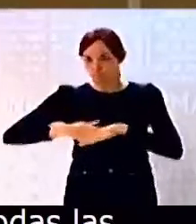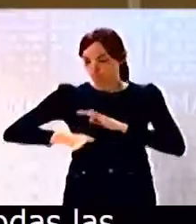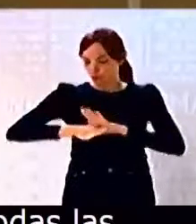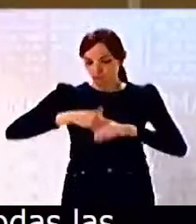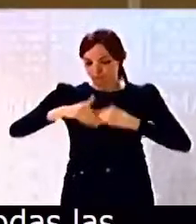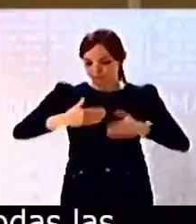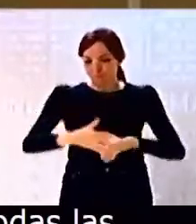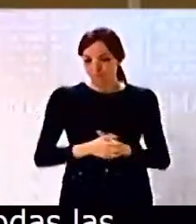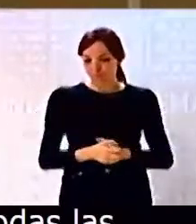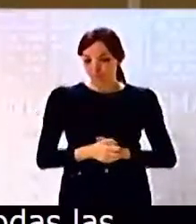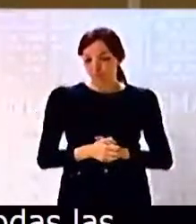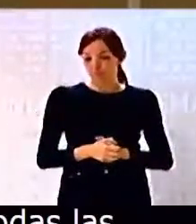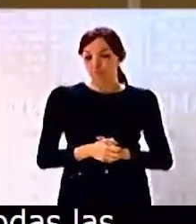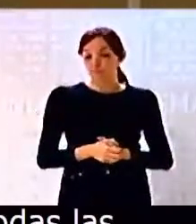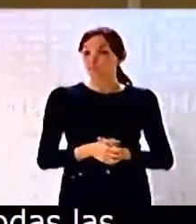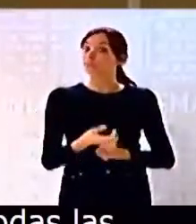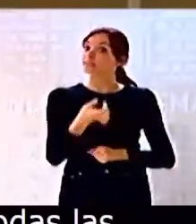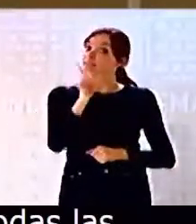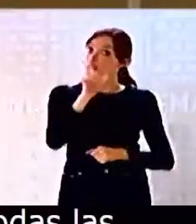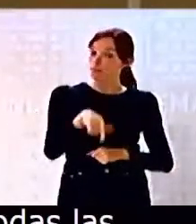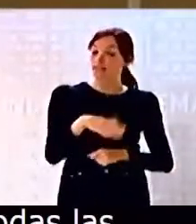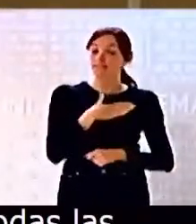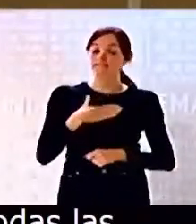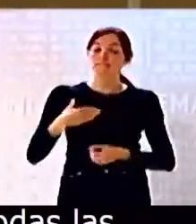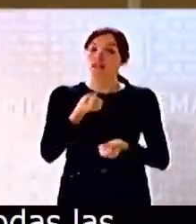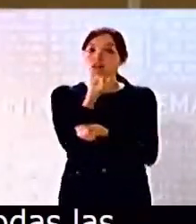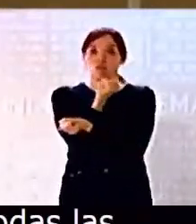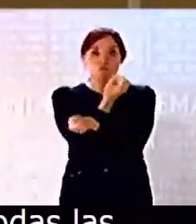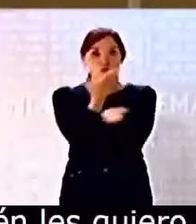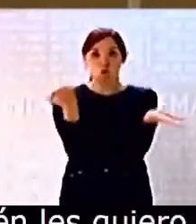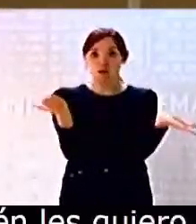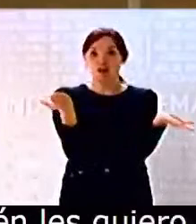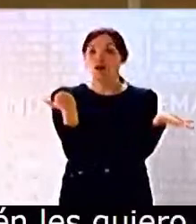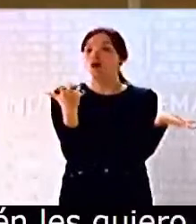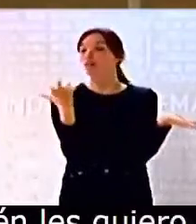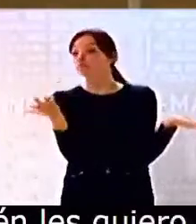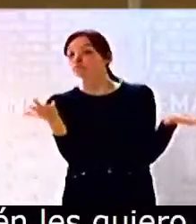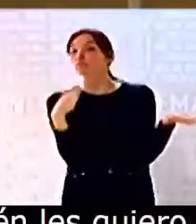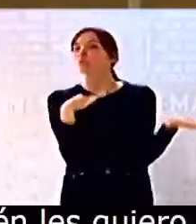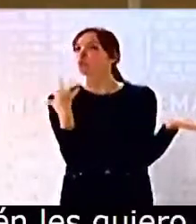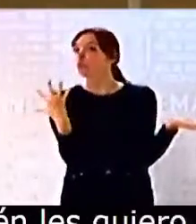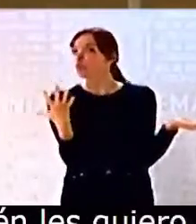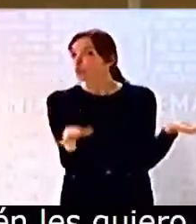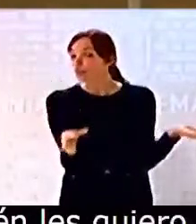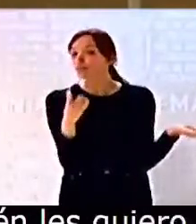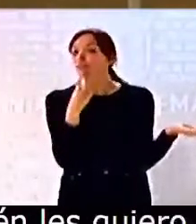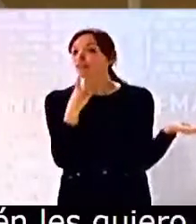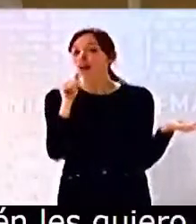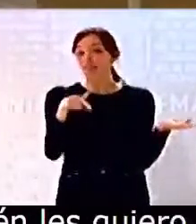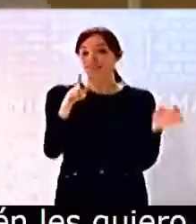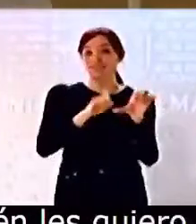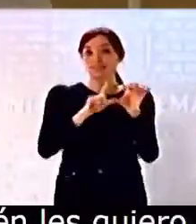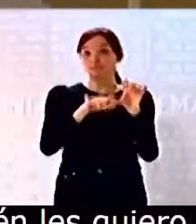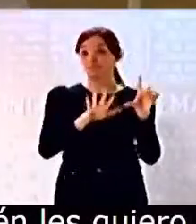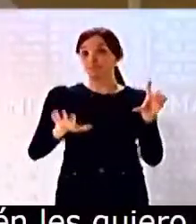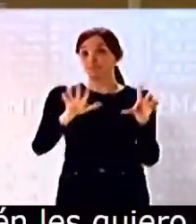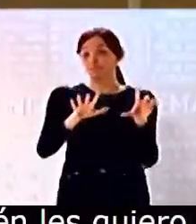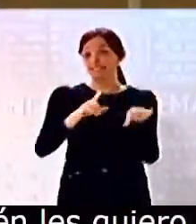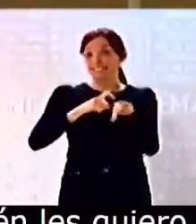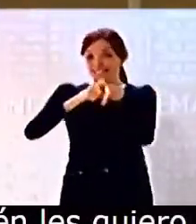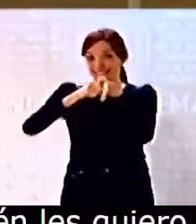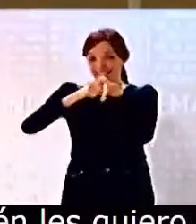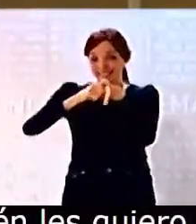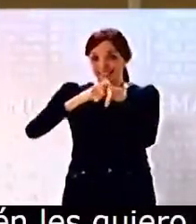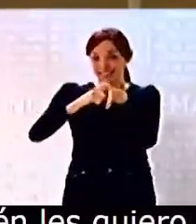y lo que también les quiero informar es que podemos decir que en Extremadura la cepa,